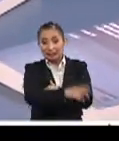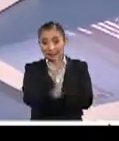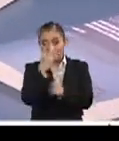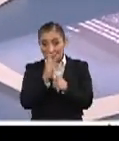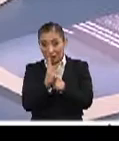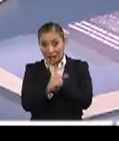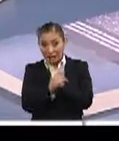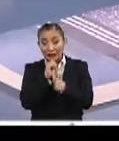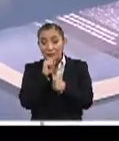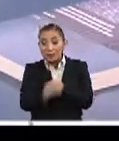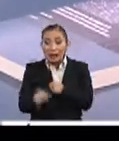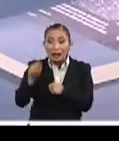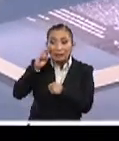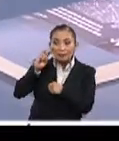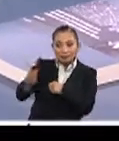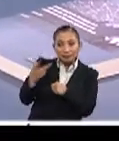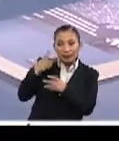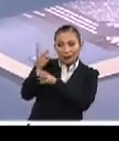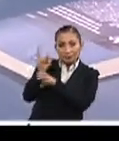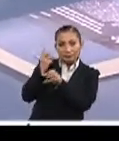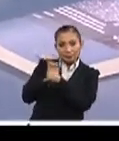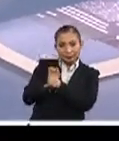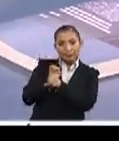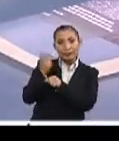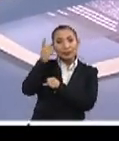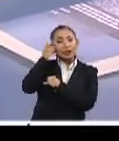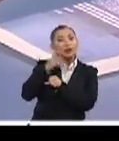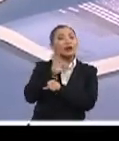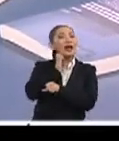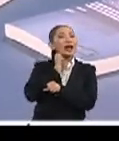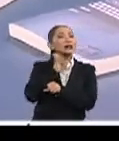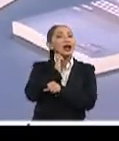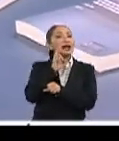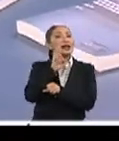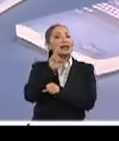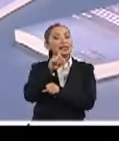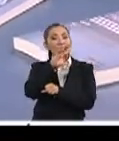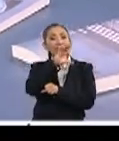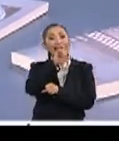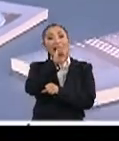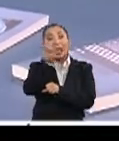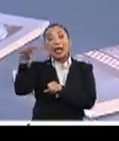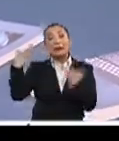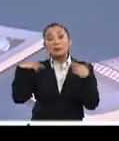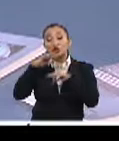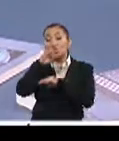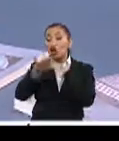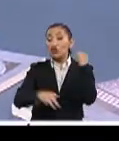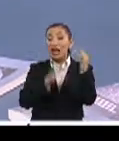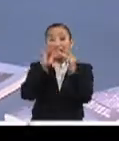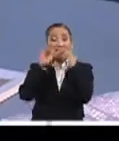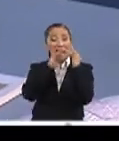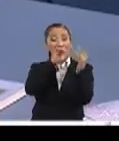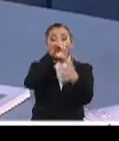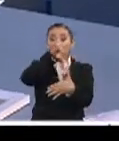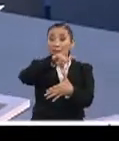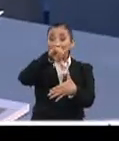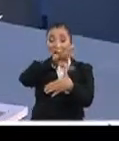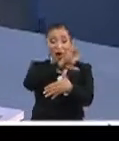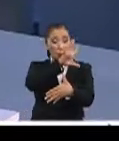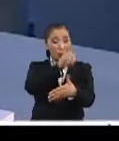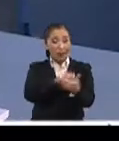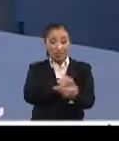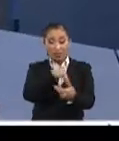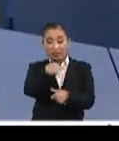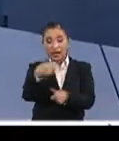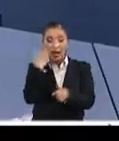3 países, también invitamos al director ejecutivo de la Red Clara. Él representa a todas las redes de América Latina, en donde